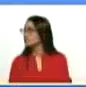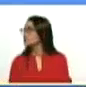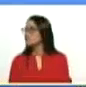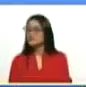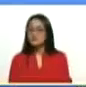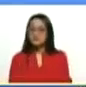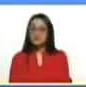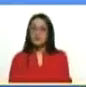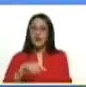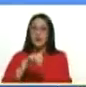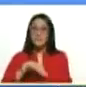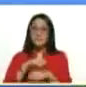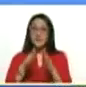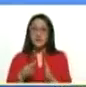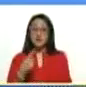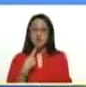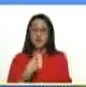Le decía al ministro